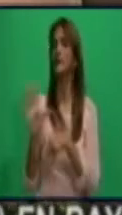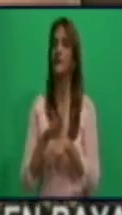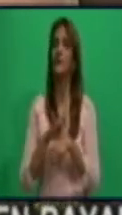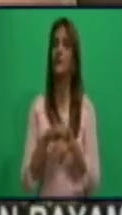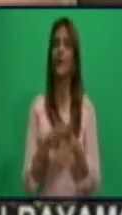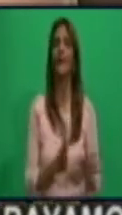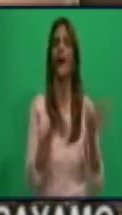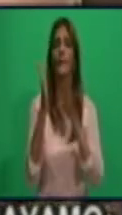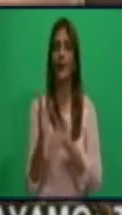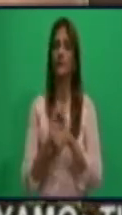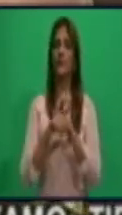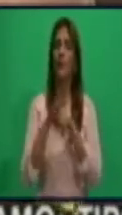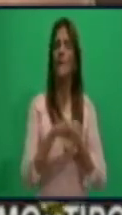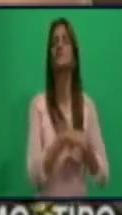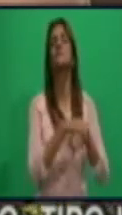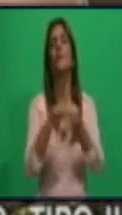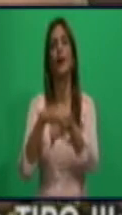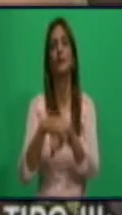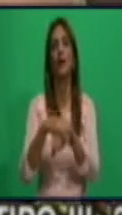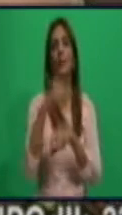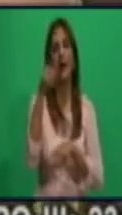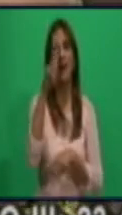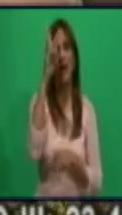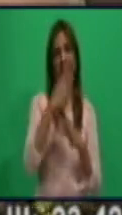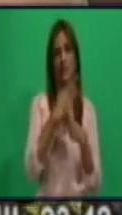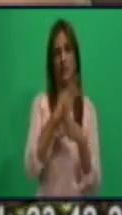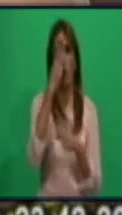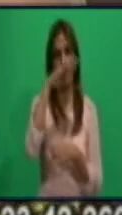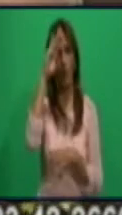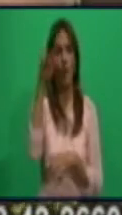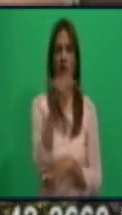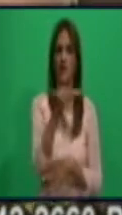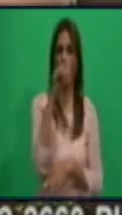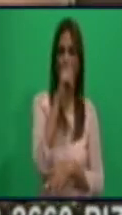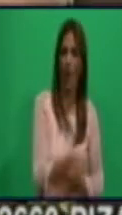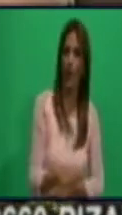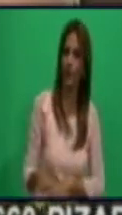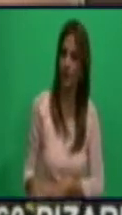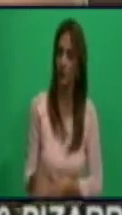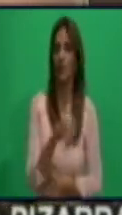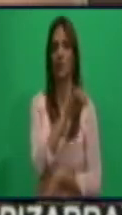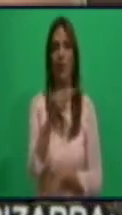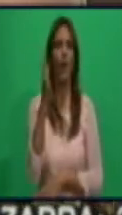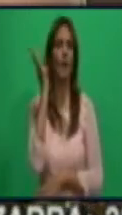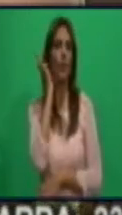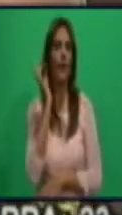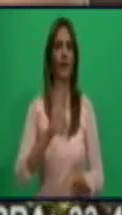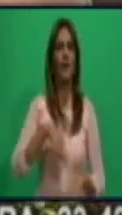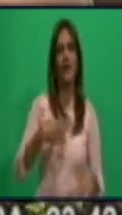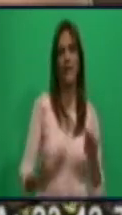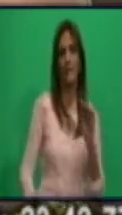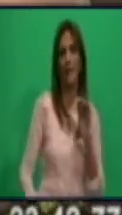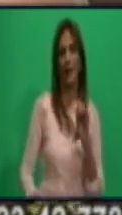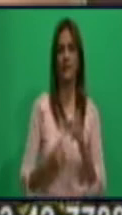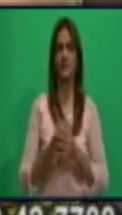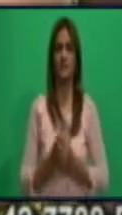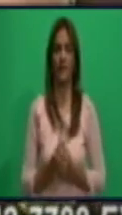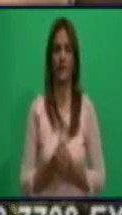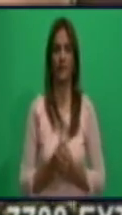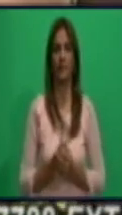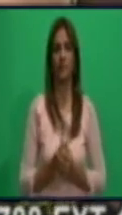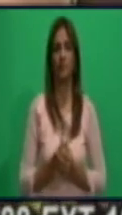hacia Santiago de Cuba las embarazadas y los niños, aunque no sean de alto riesgo, pero por estar en categoría de